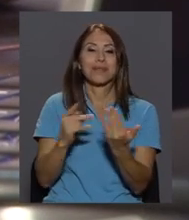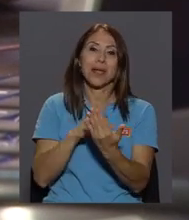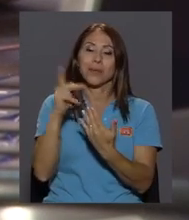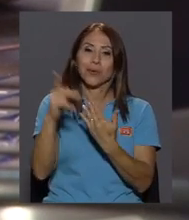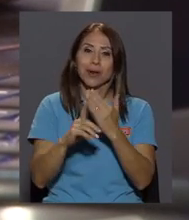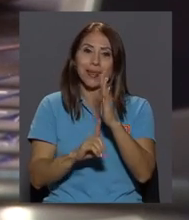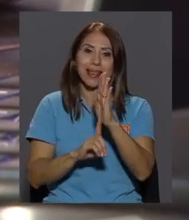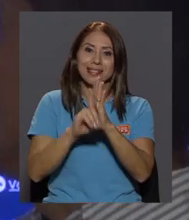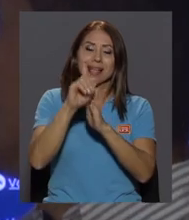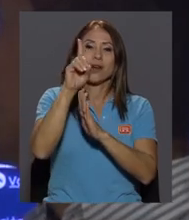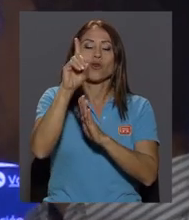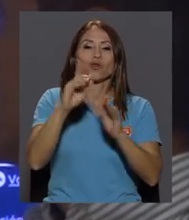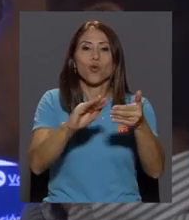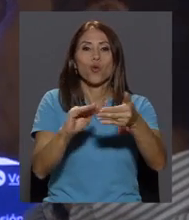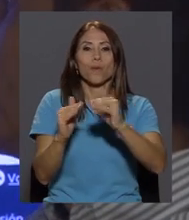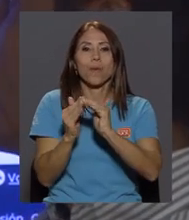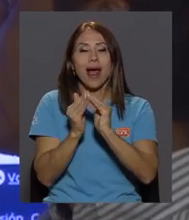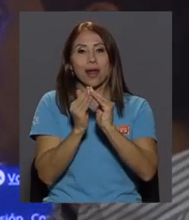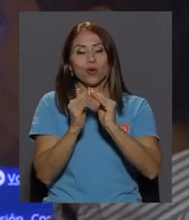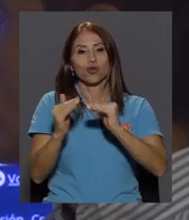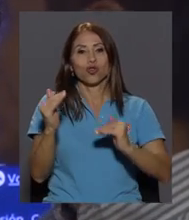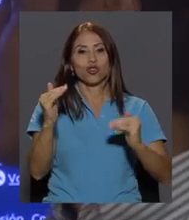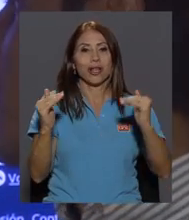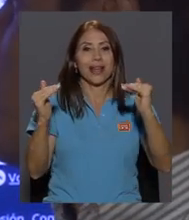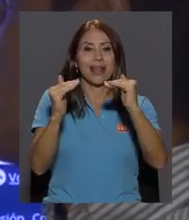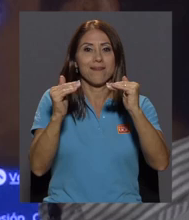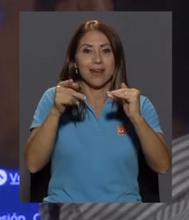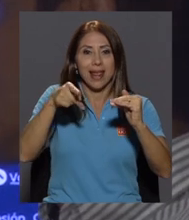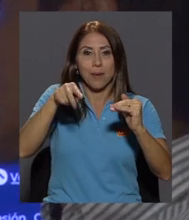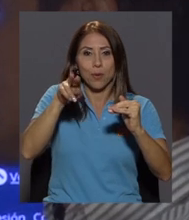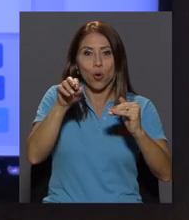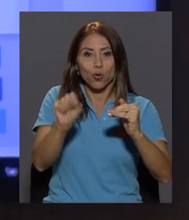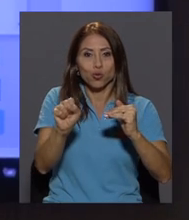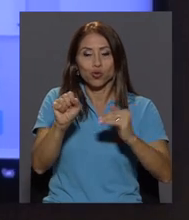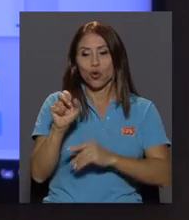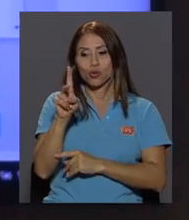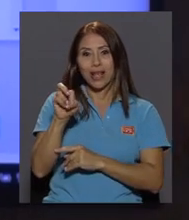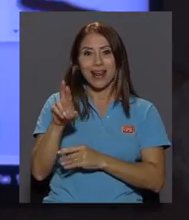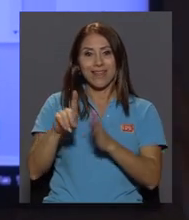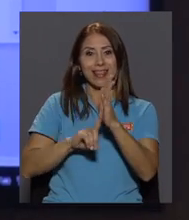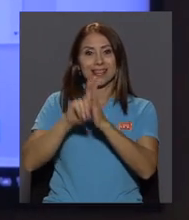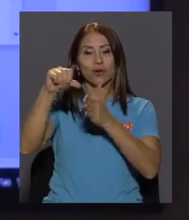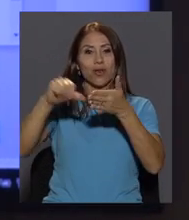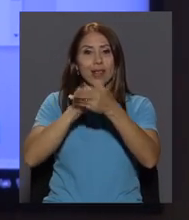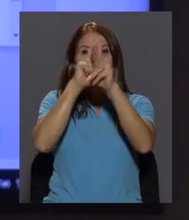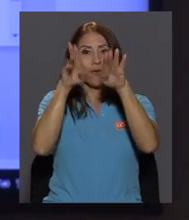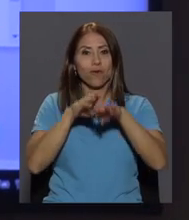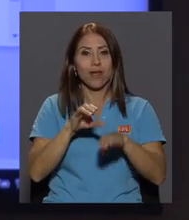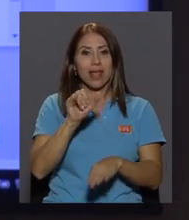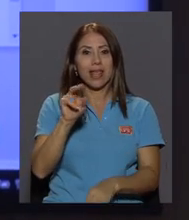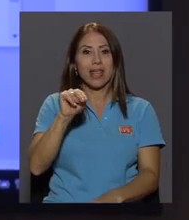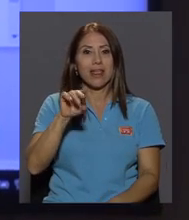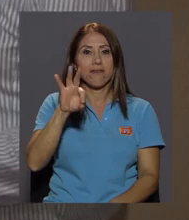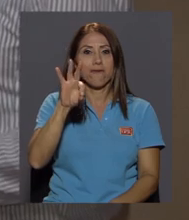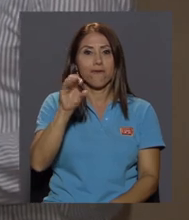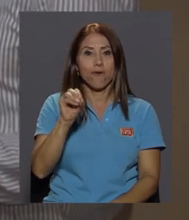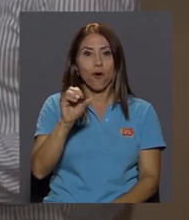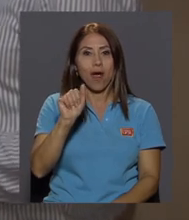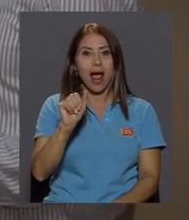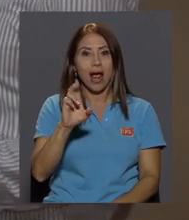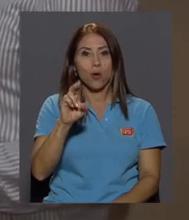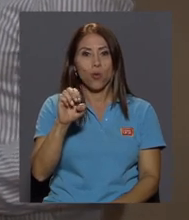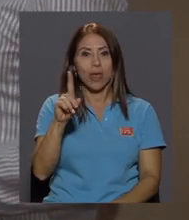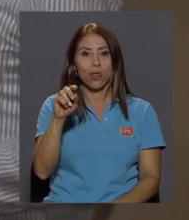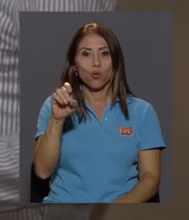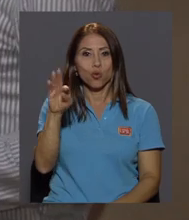El Programa de Desarrollo Urbano Sostenible PRODUS de la UCR desarrolló el sitio web InfoAcueductos como resultado